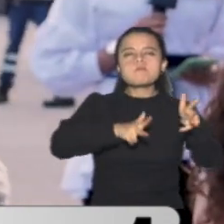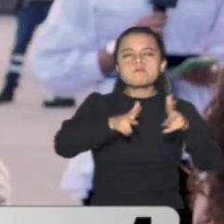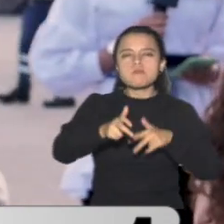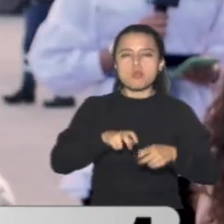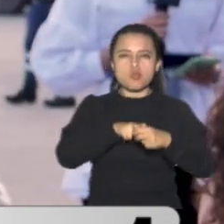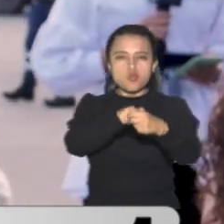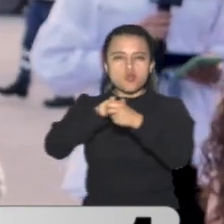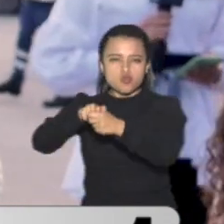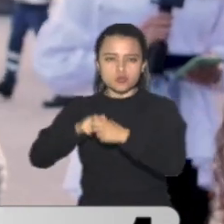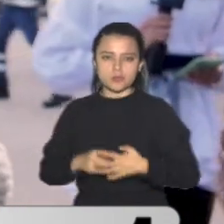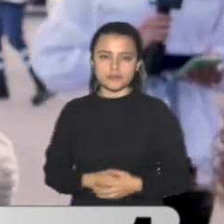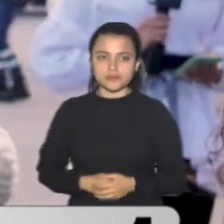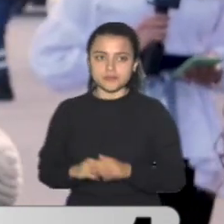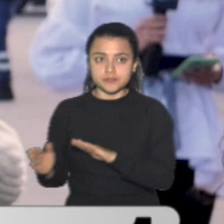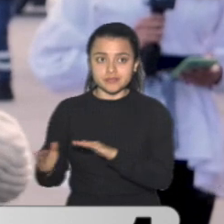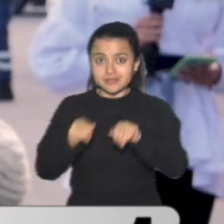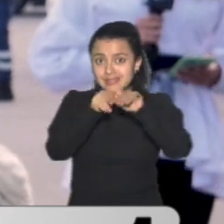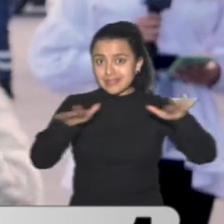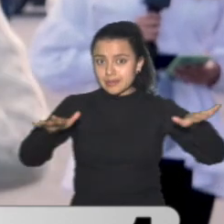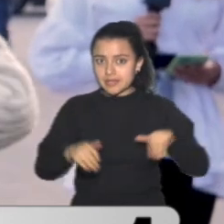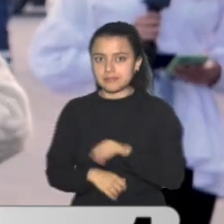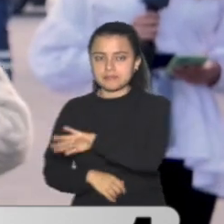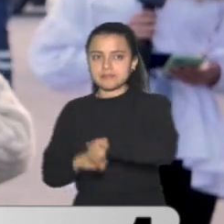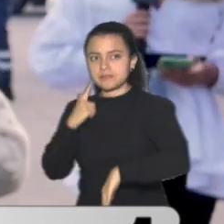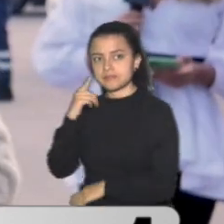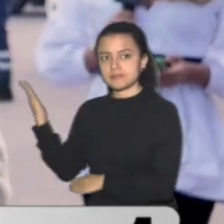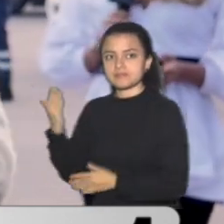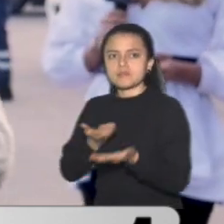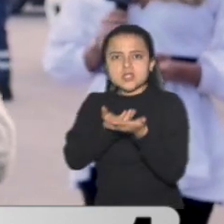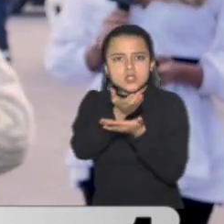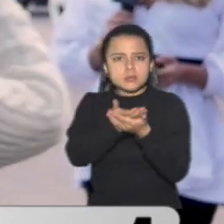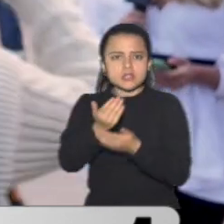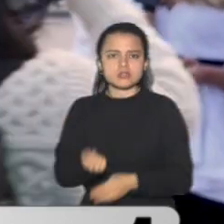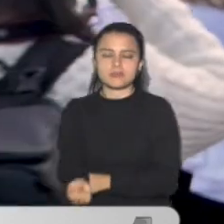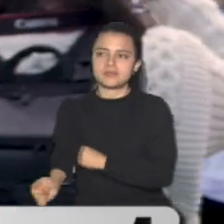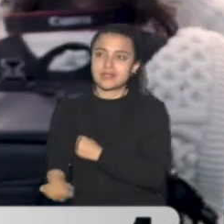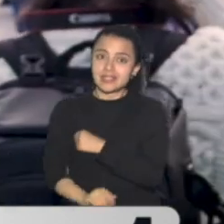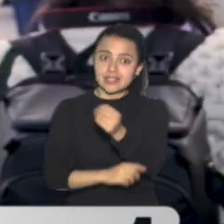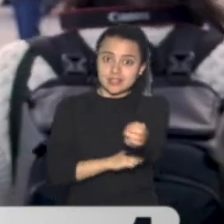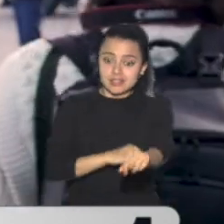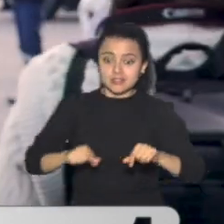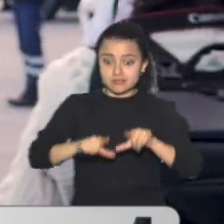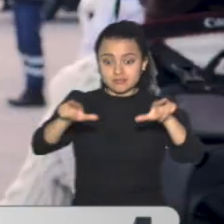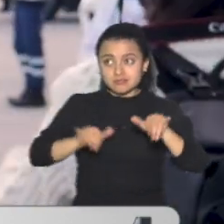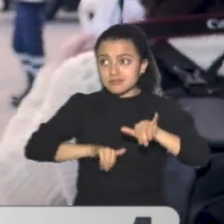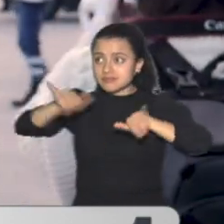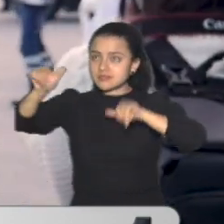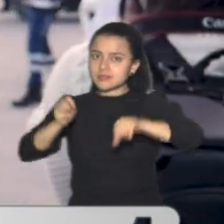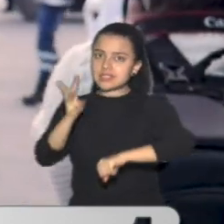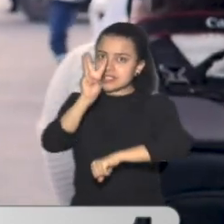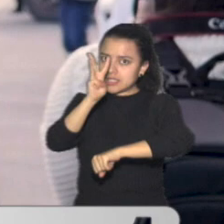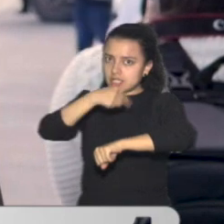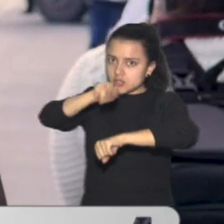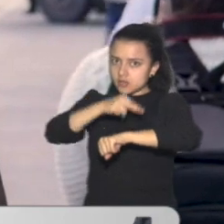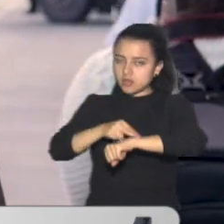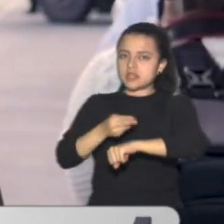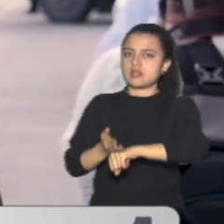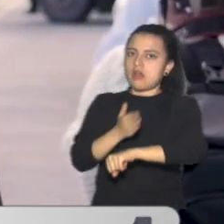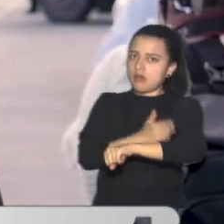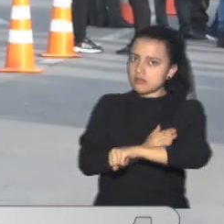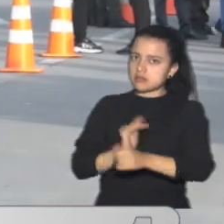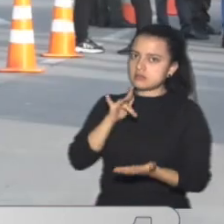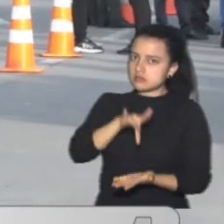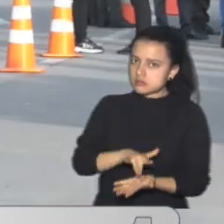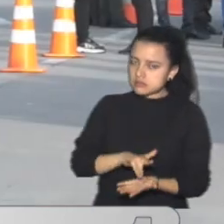recomendaciones pues las de las normales llegar con anticipación a tomar sus vuelos tres horas para vuelos internacionales dos horas para vuelos